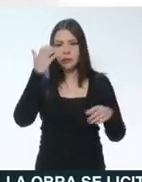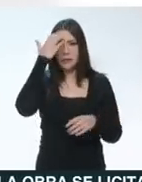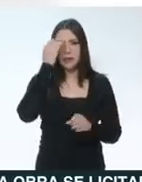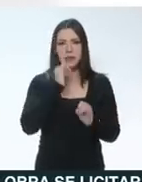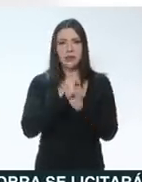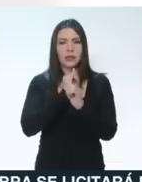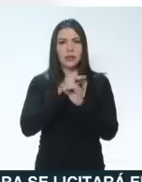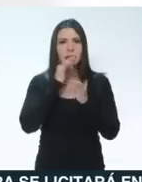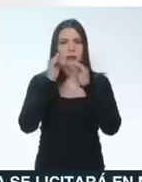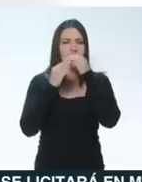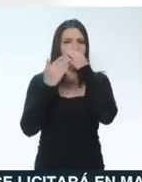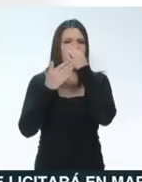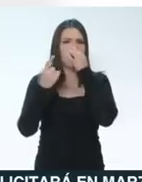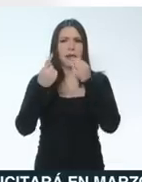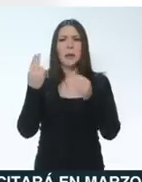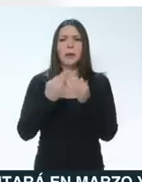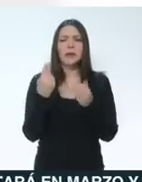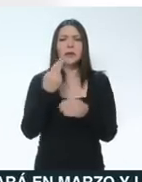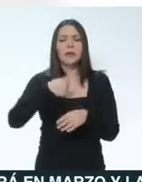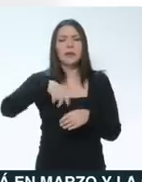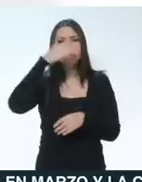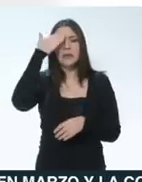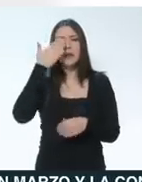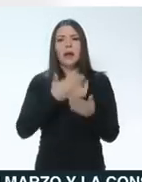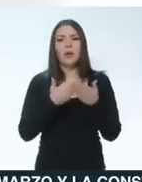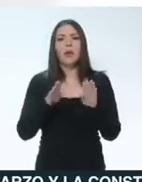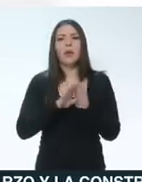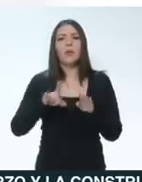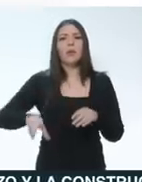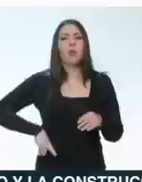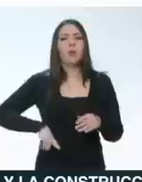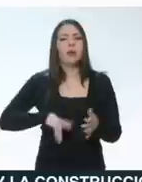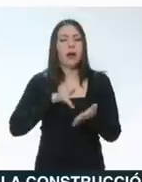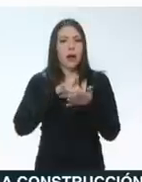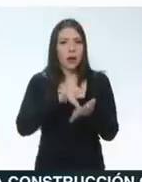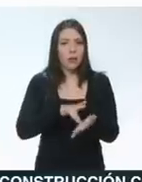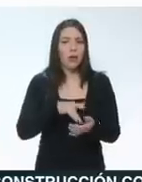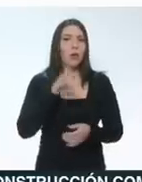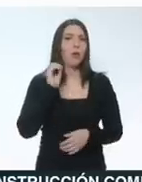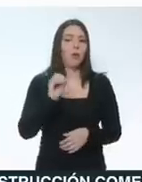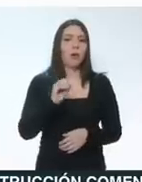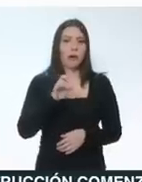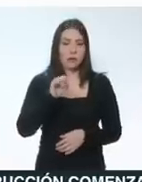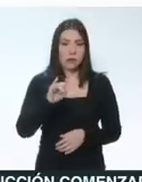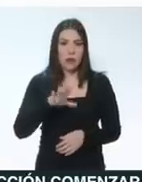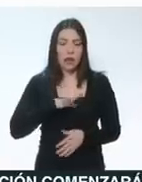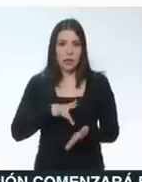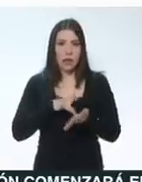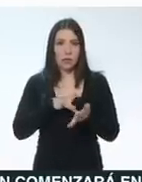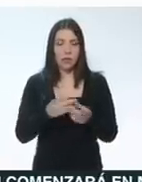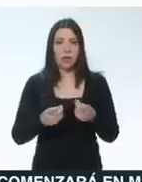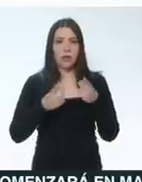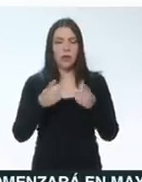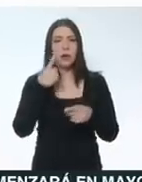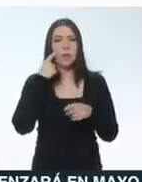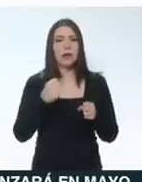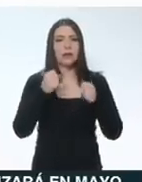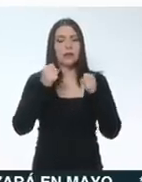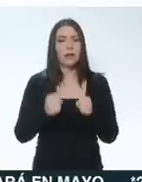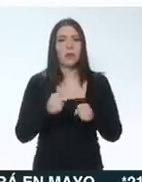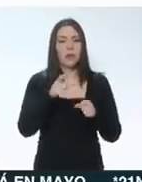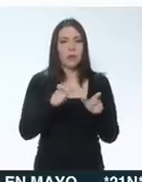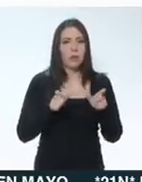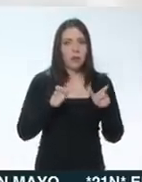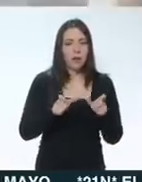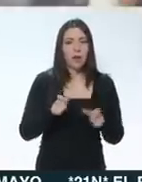saber ahora es de qué manera las autoridades te han apoyado o si ha existido este apoyo para garantizar tu seguridad, que bueno,